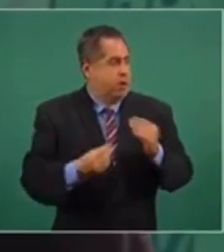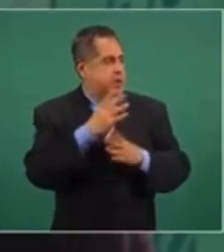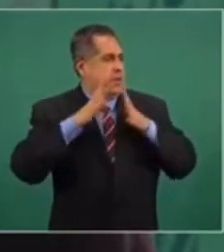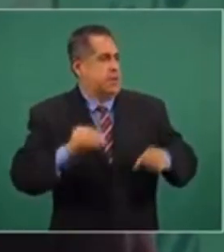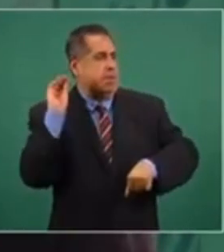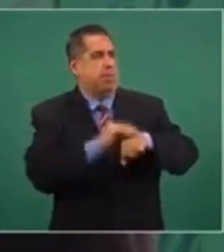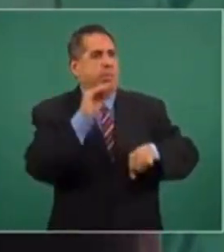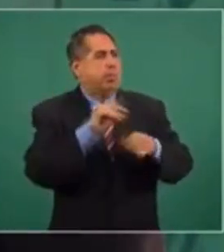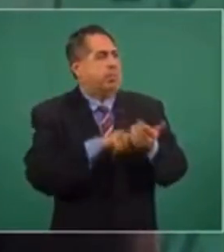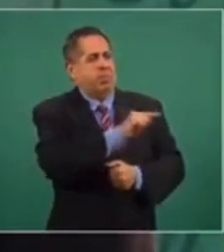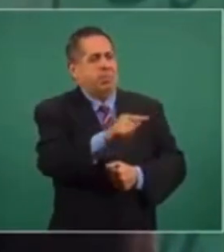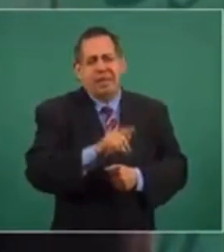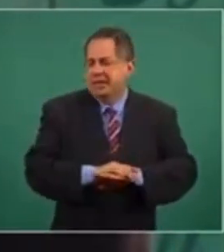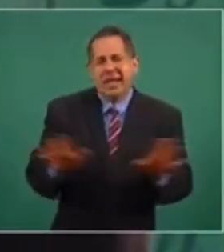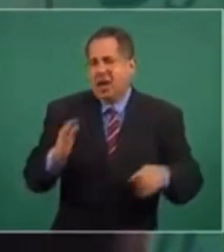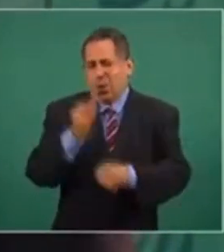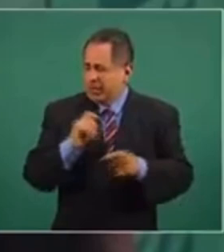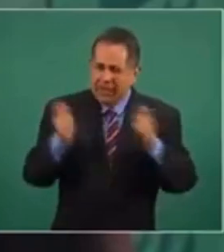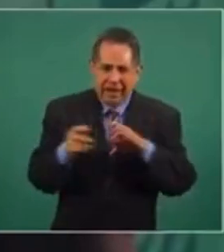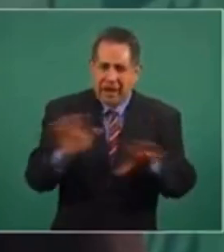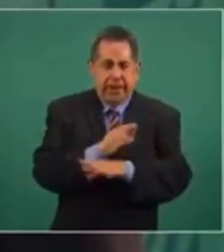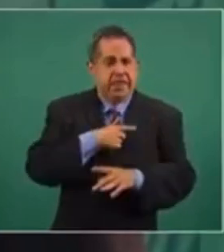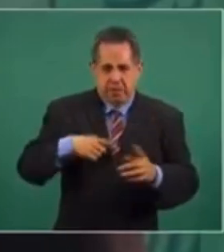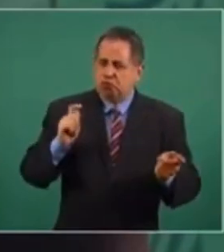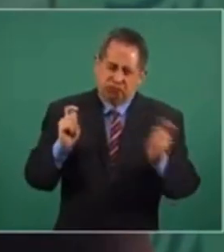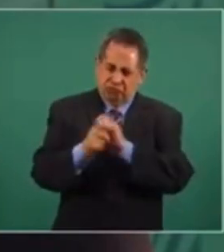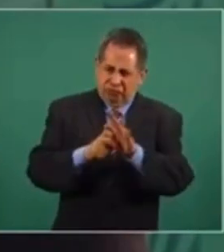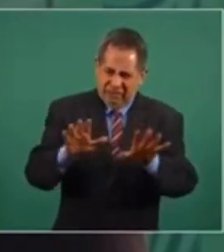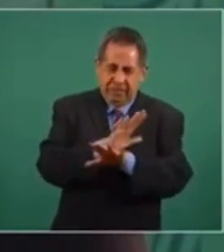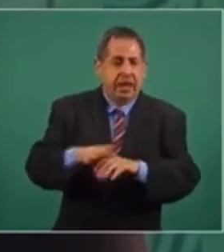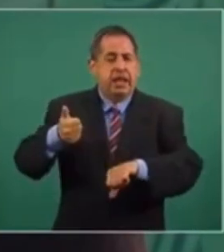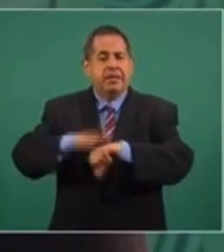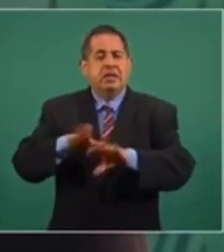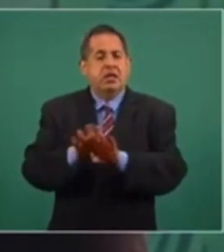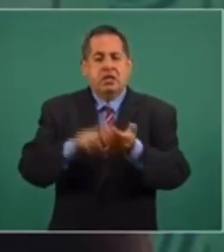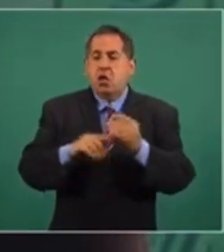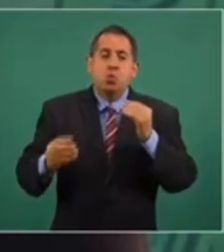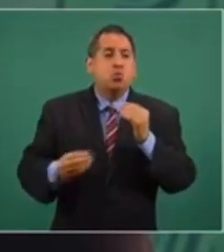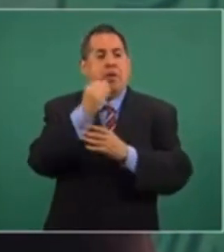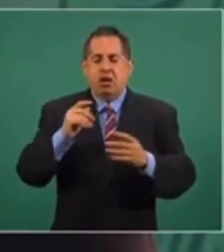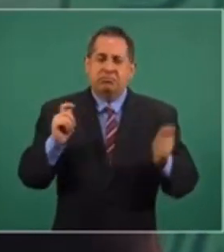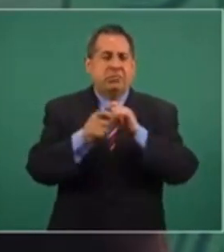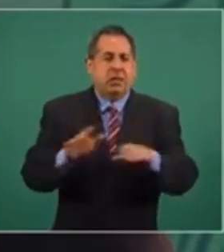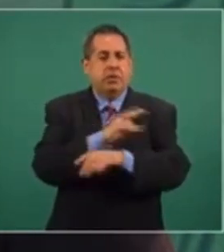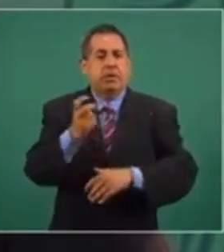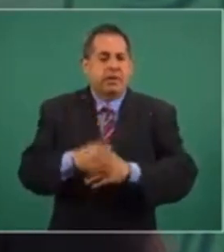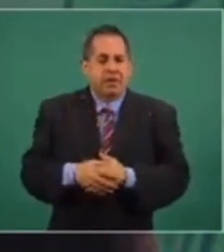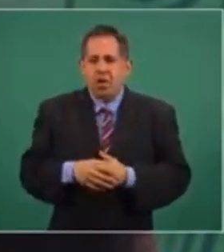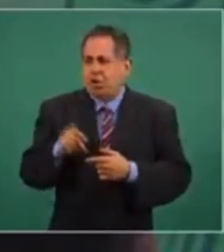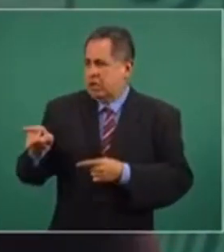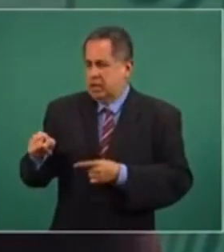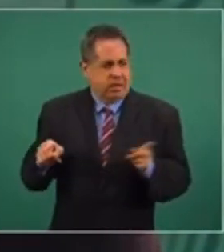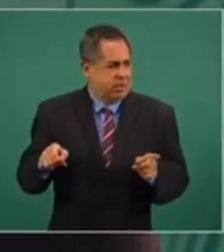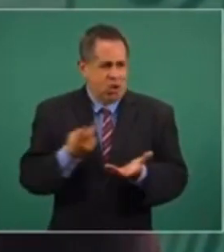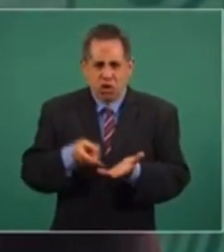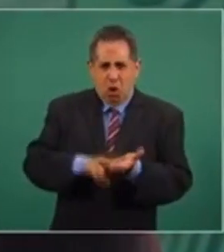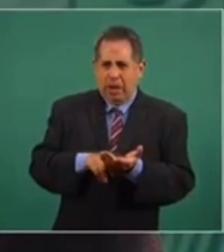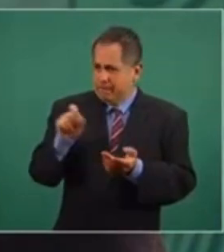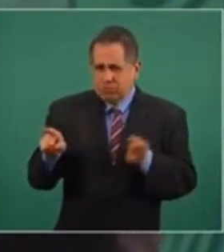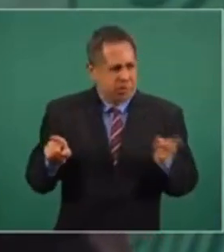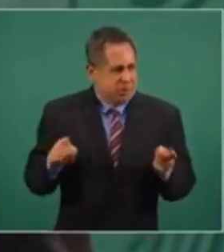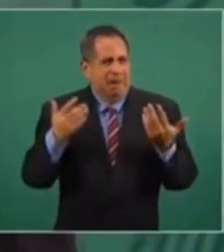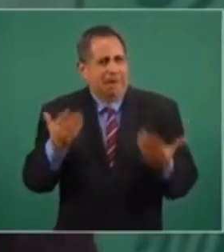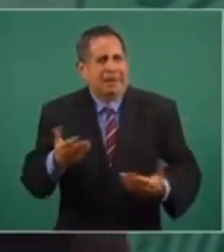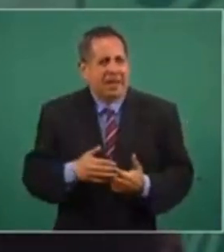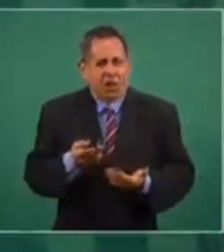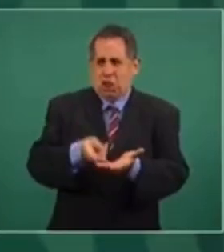Entonces, ya son otros tiempos, tenemos que ajustar la administración pública a la nueva realidad. ¿Y por qué duplicidades? ¿Por